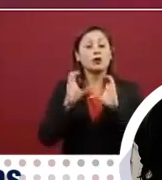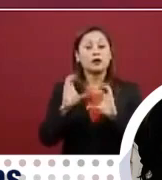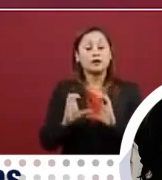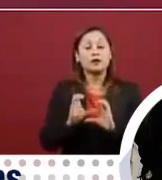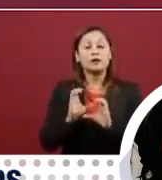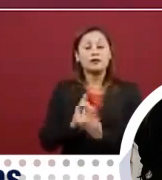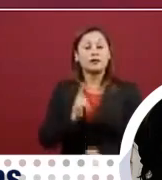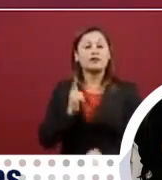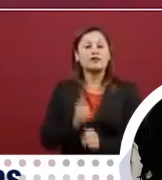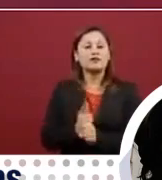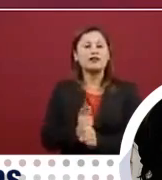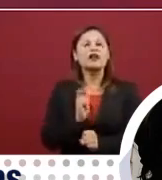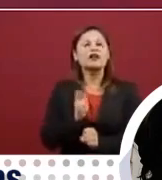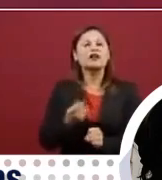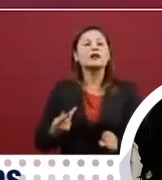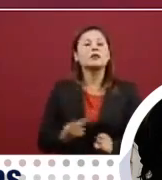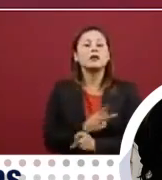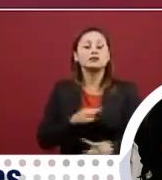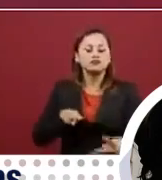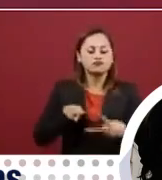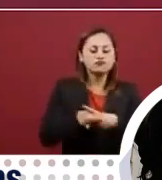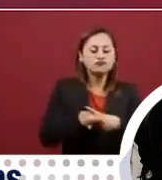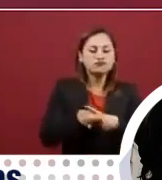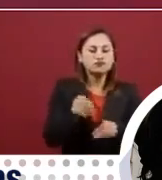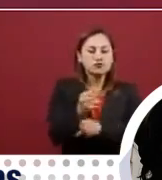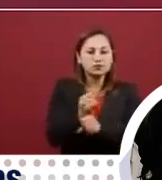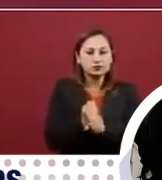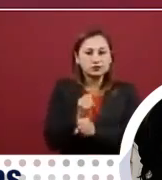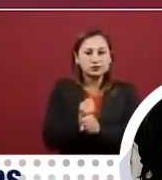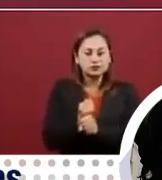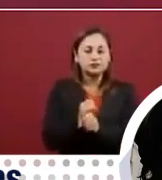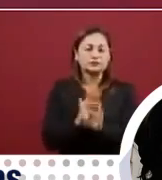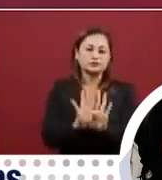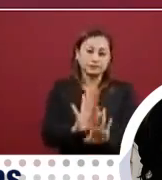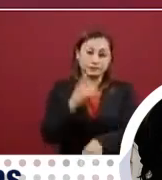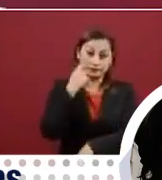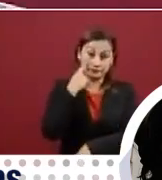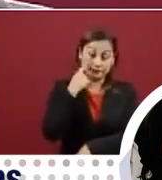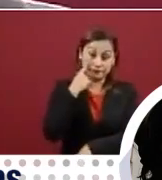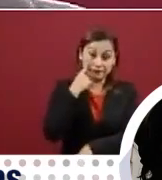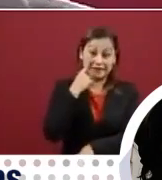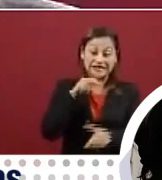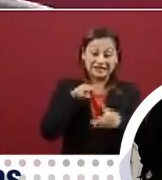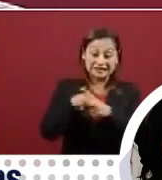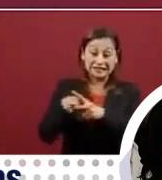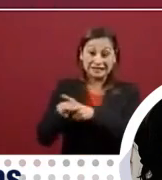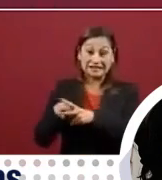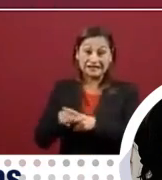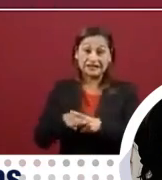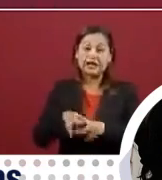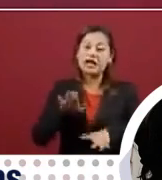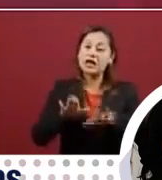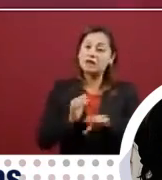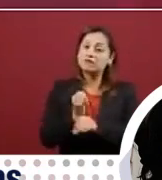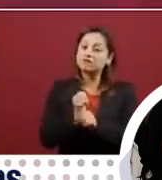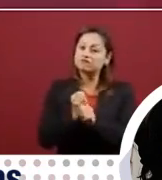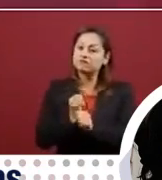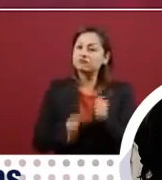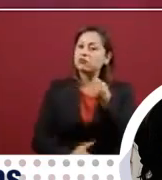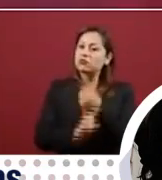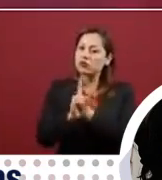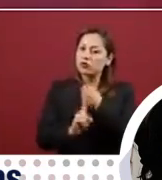tener que ver con la justicia, con el derecho a la verdad, con el reconocimiento de las fallas del Estado que llevaron a que hoy hablemos de una